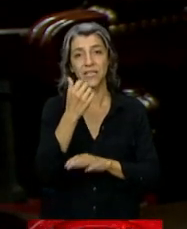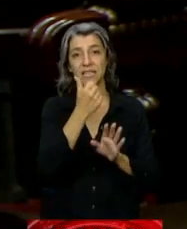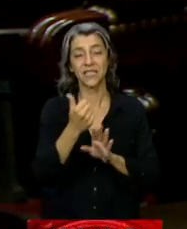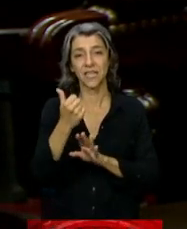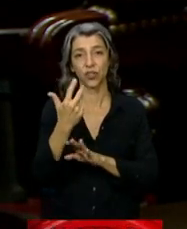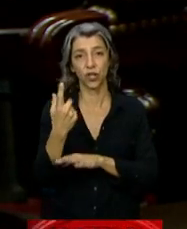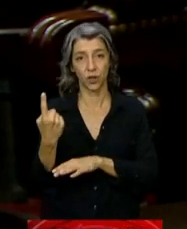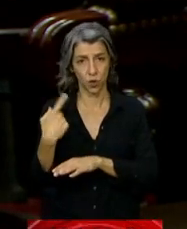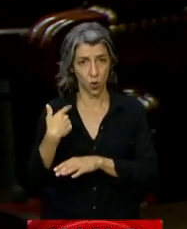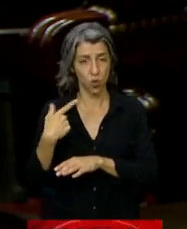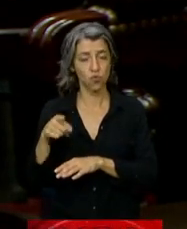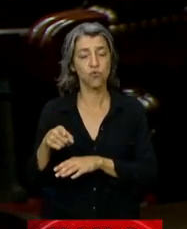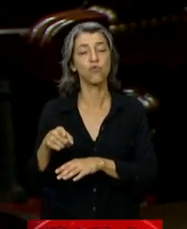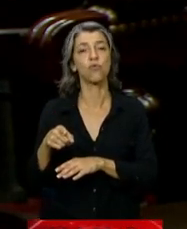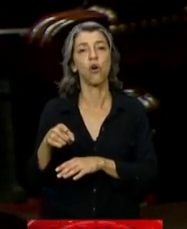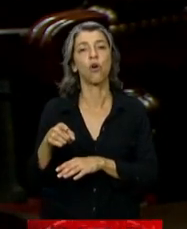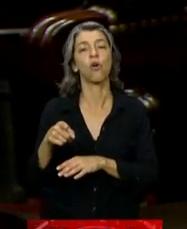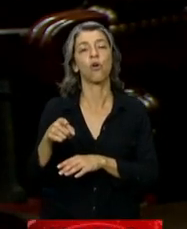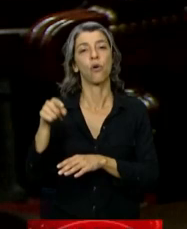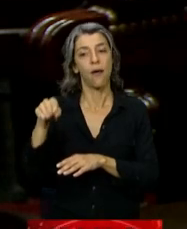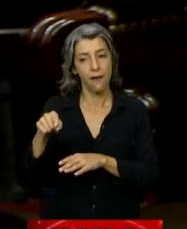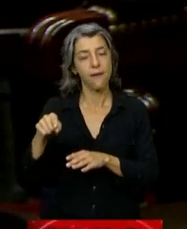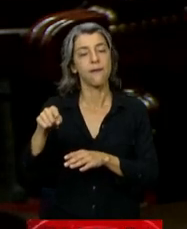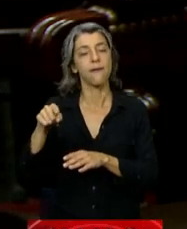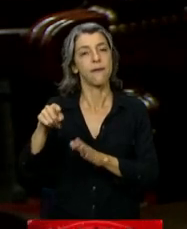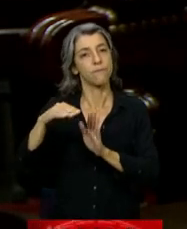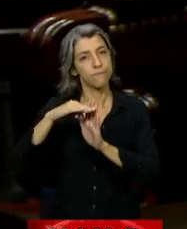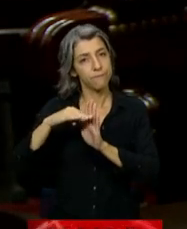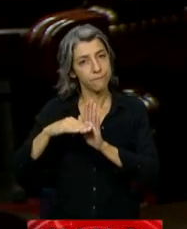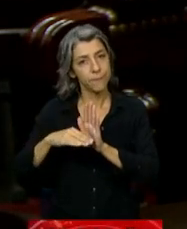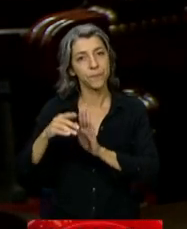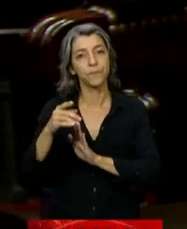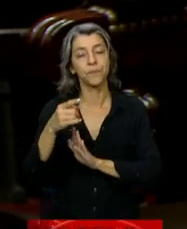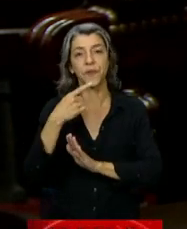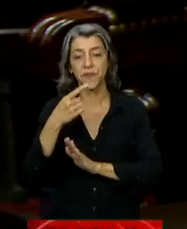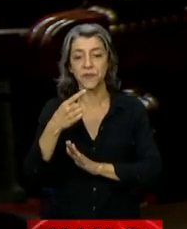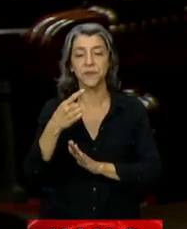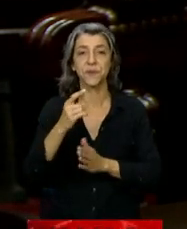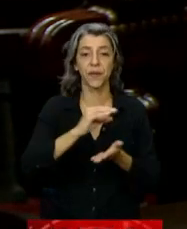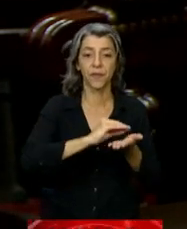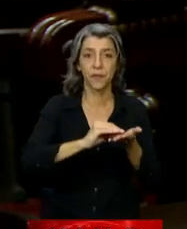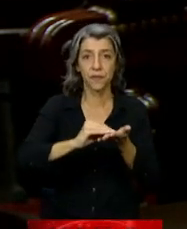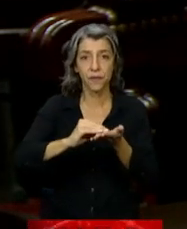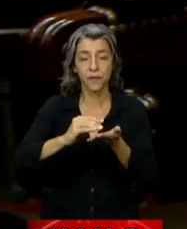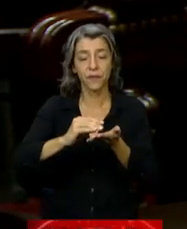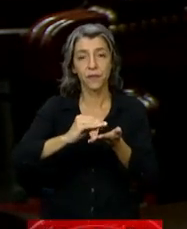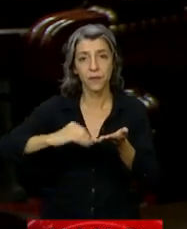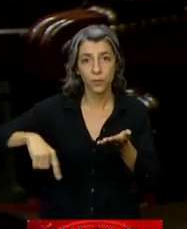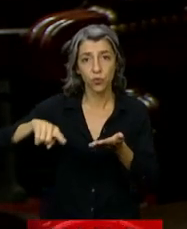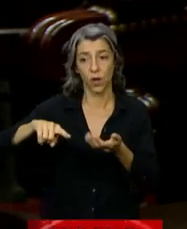24.631, que establece que la dieta de los senadores, la dieta de